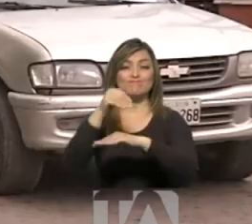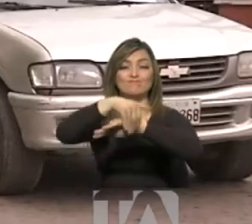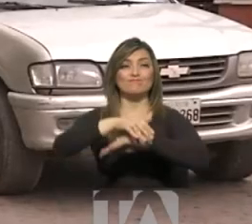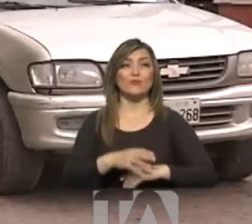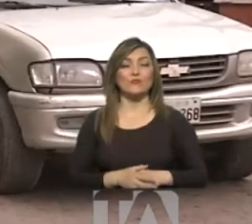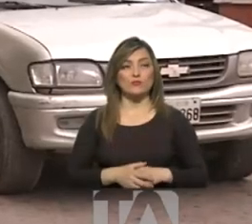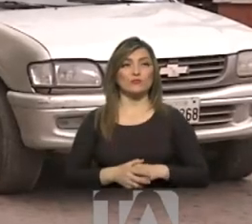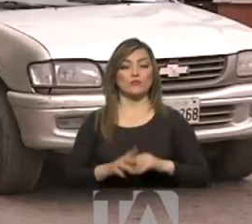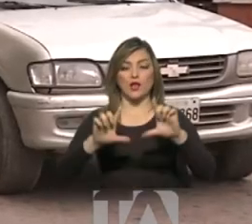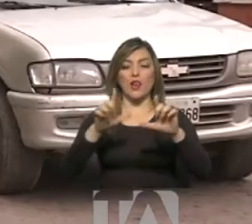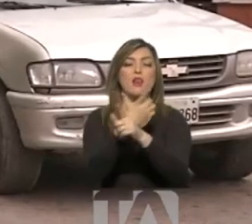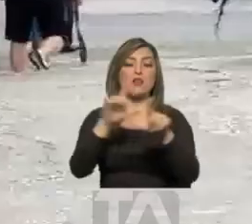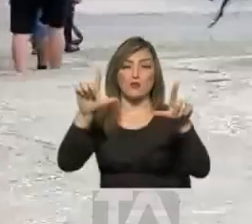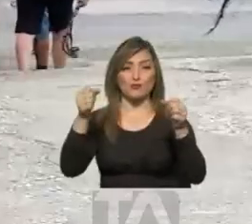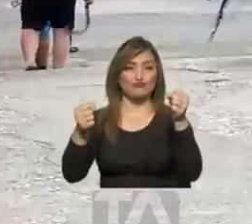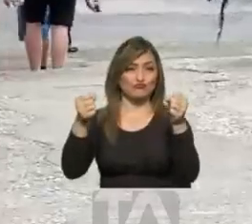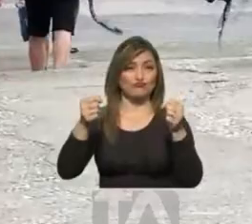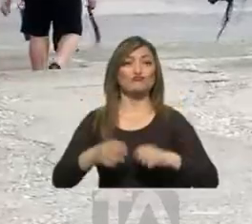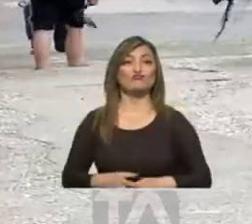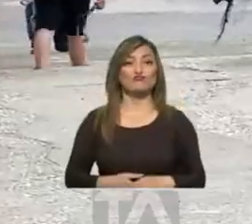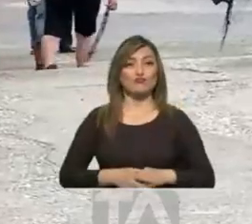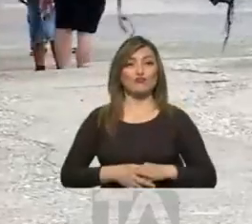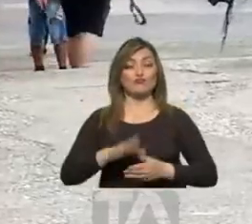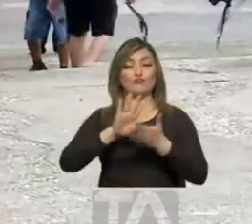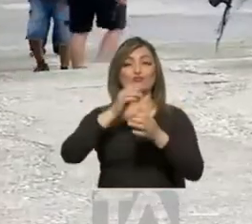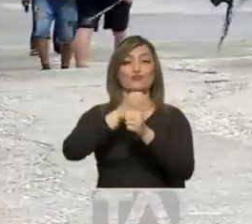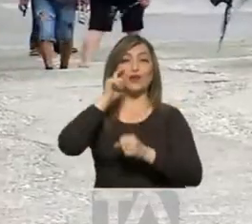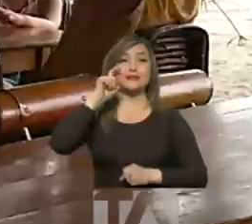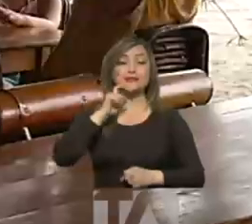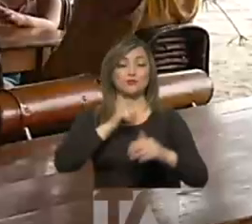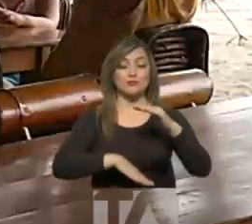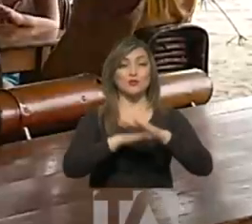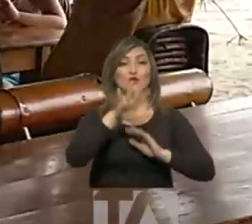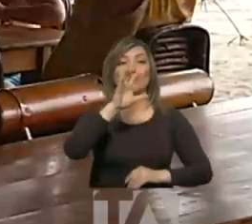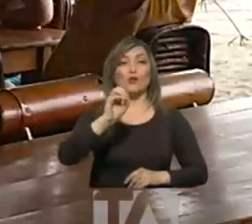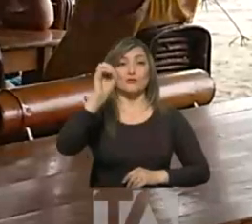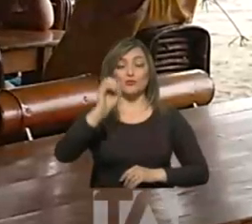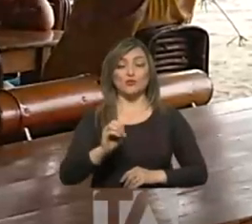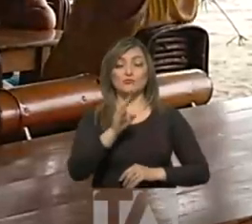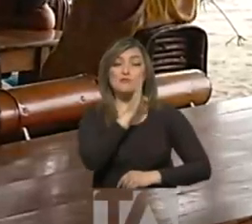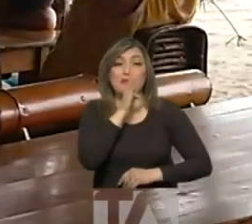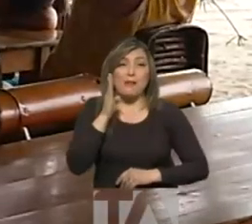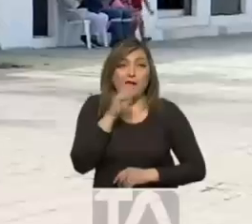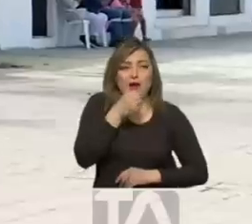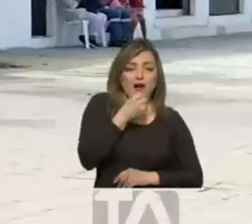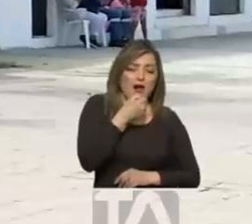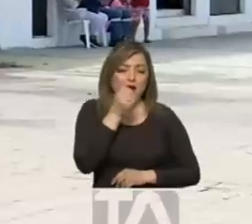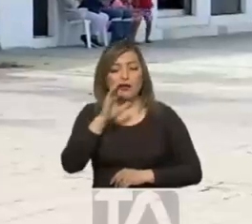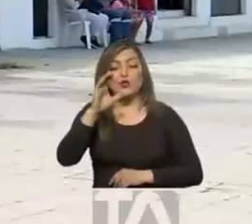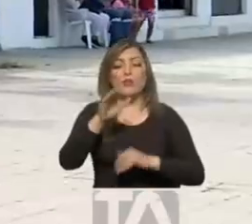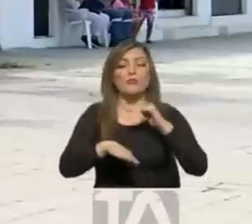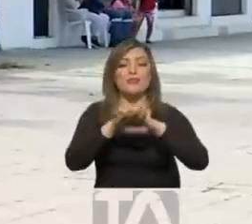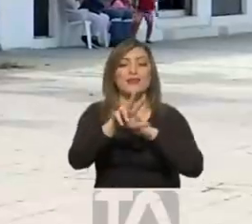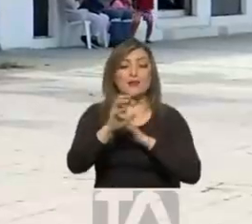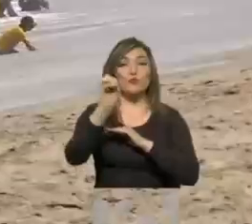No se aplicarán restricciones a la circulación vehicular, incluso los centros de tolerancia con aforo del 50% y los bares y karaokes con el